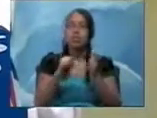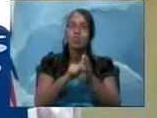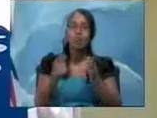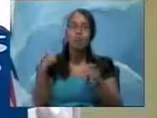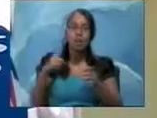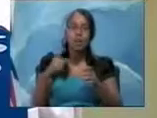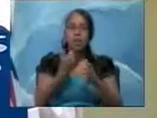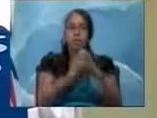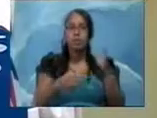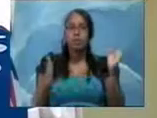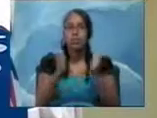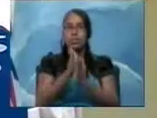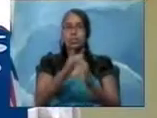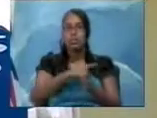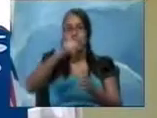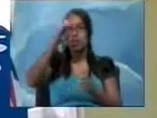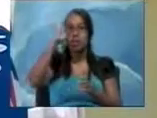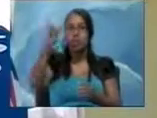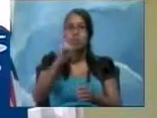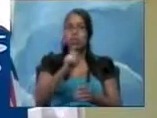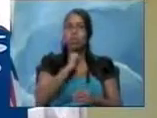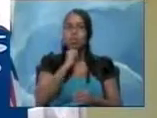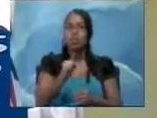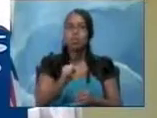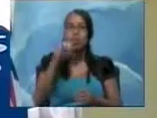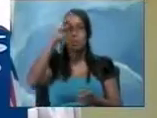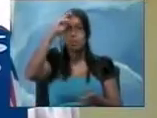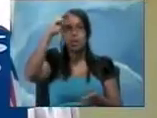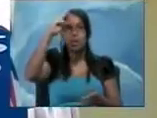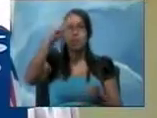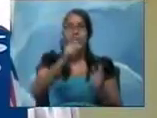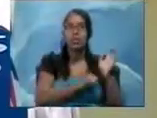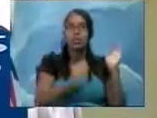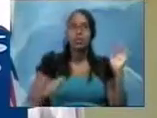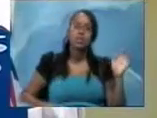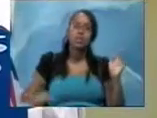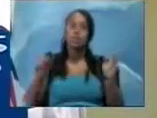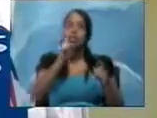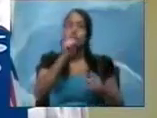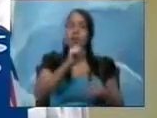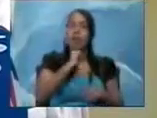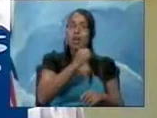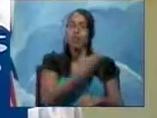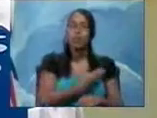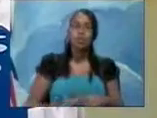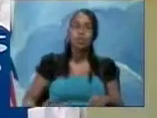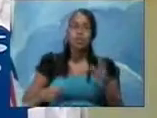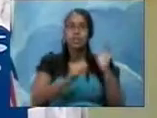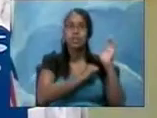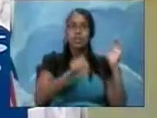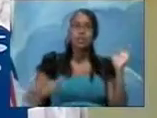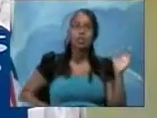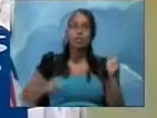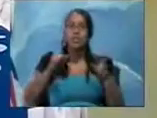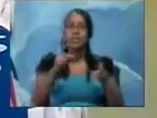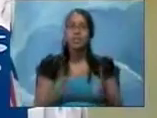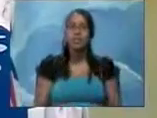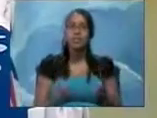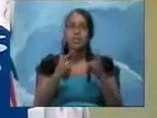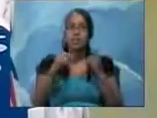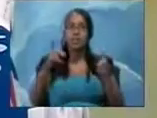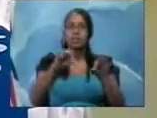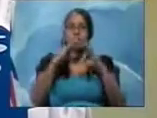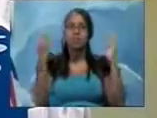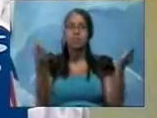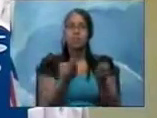espíritu santo de Dios no es maestro y señor el señor entonces no es dueño y y Señor de esa vida de esa familia Pero